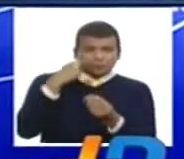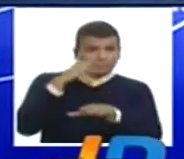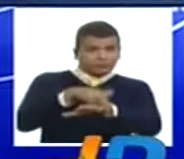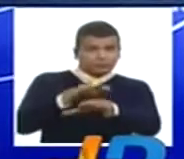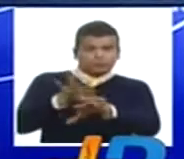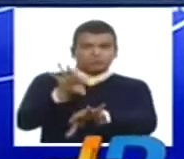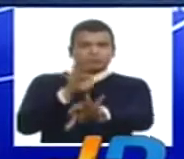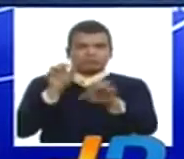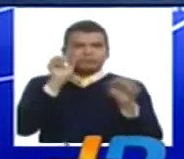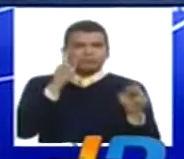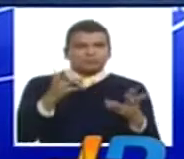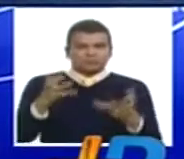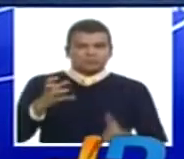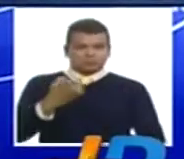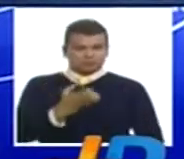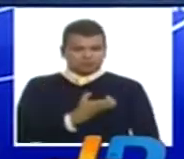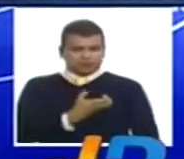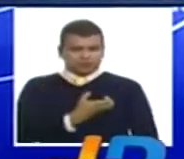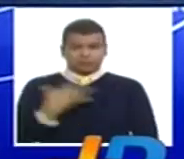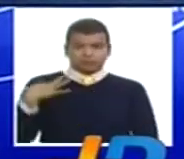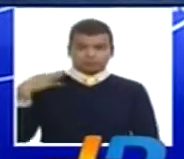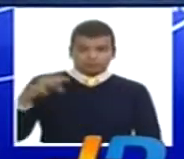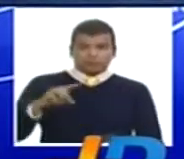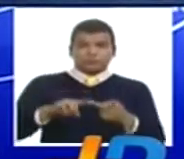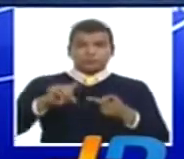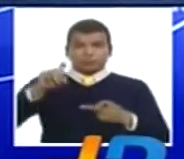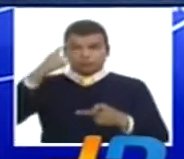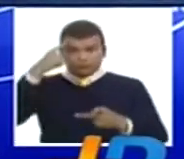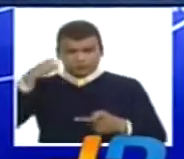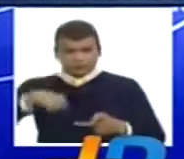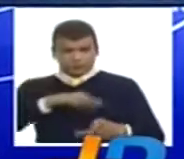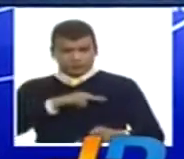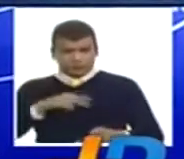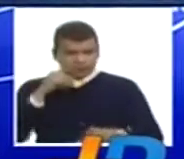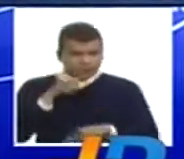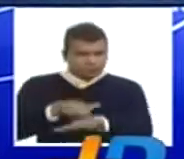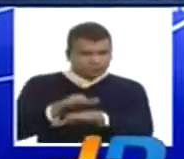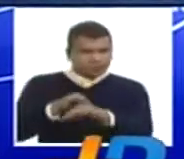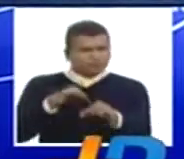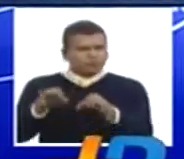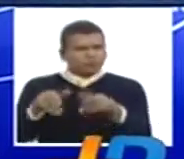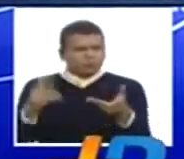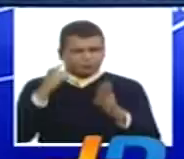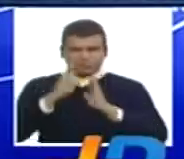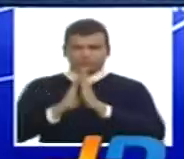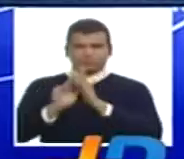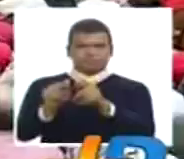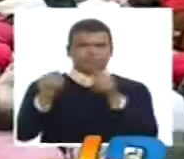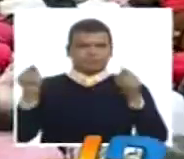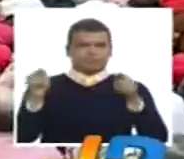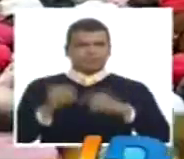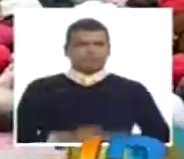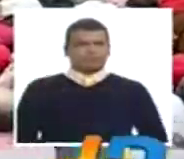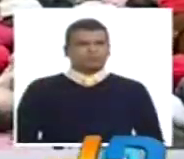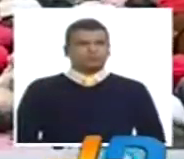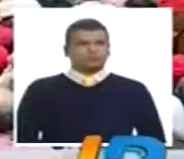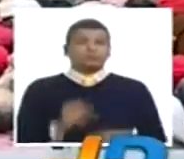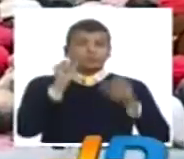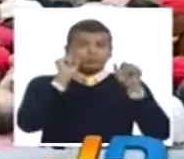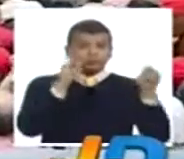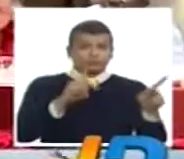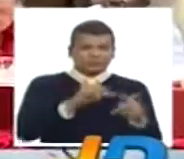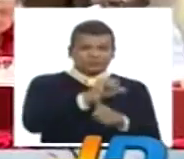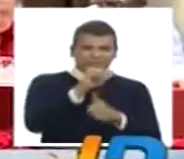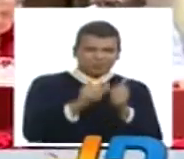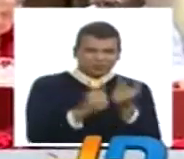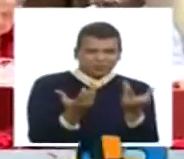de los candidatos para la alcaldía y la gobernación del Valle por esa colectividad. Andrés Díaz con el informe. Con la presencia de delegados de la